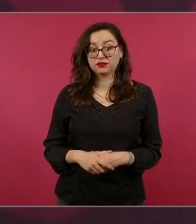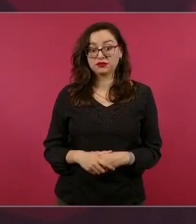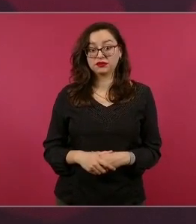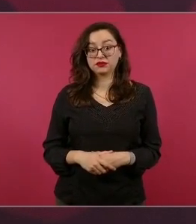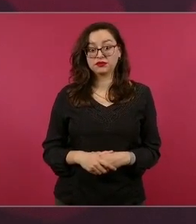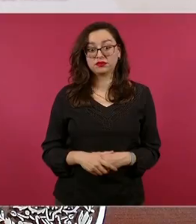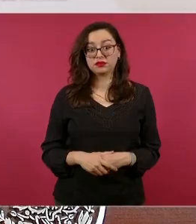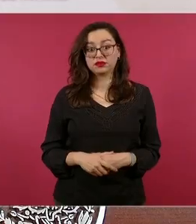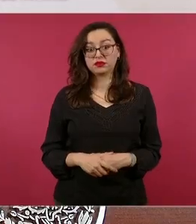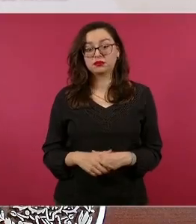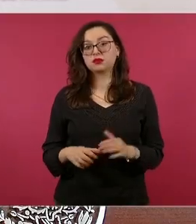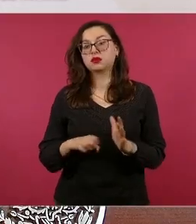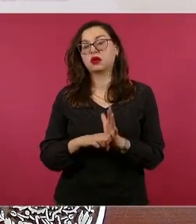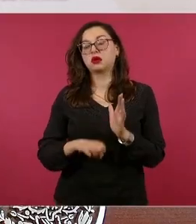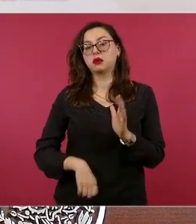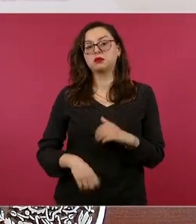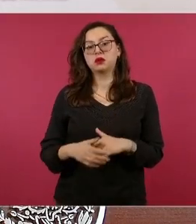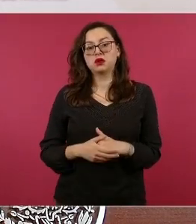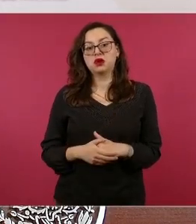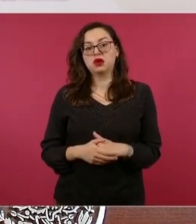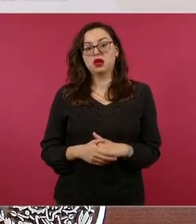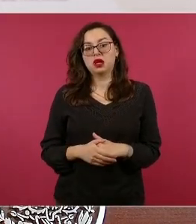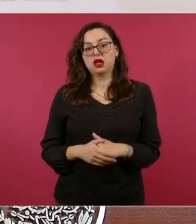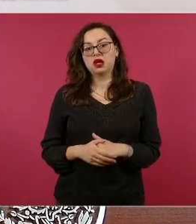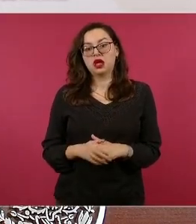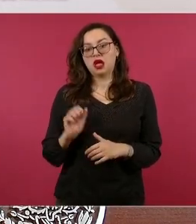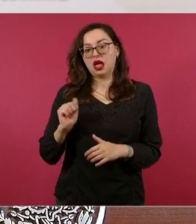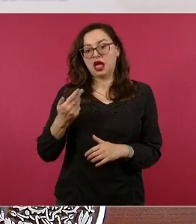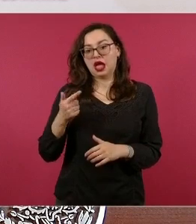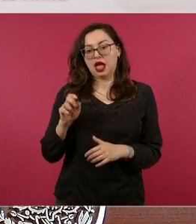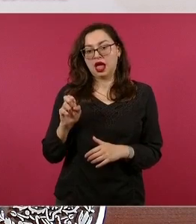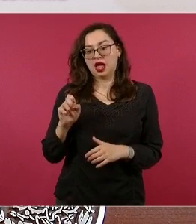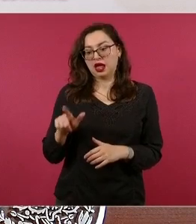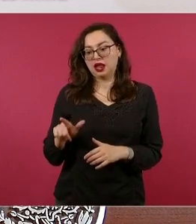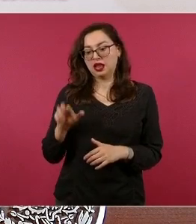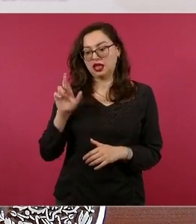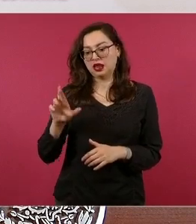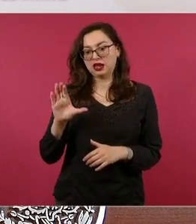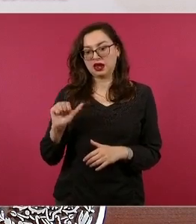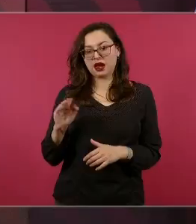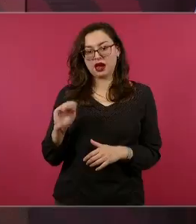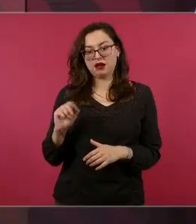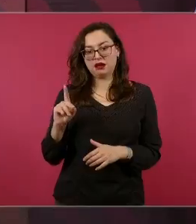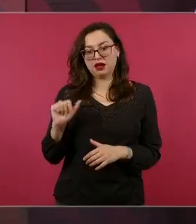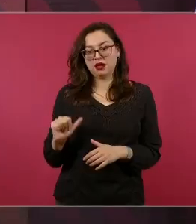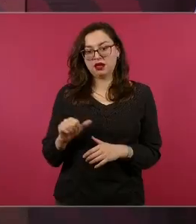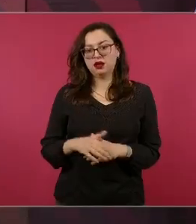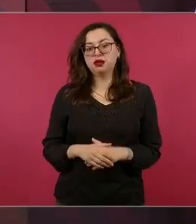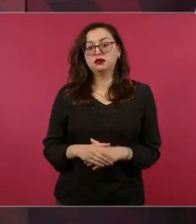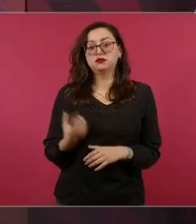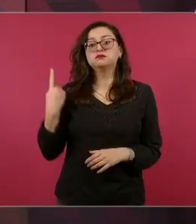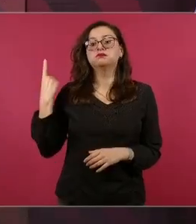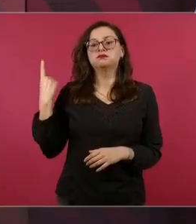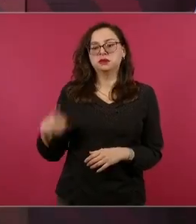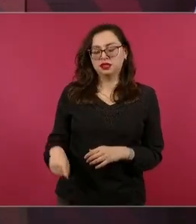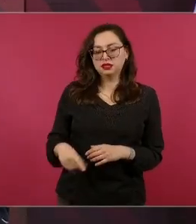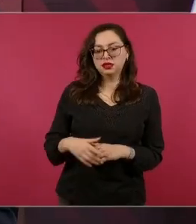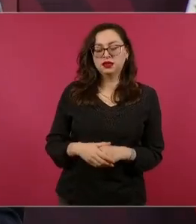en Ángel R. Cavada, por ejemplo, para no hablar al tanteo, que se use la Guardia Nacional